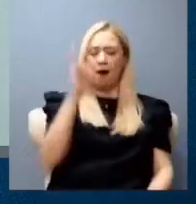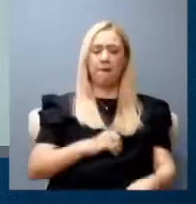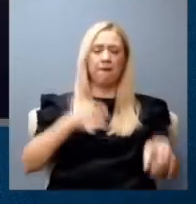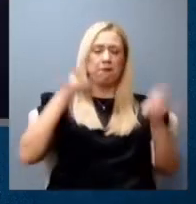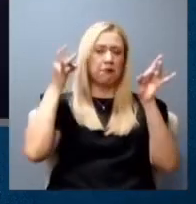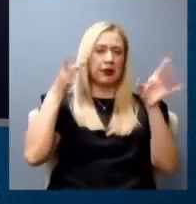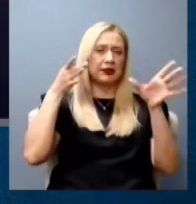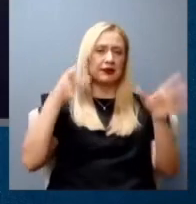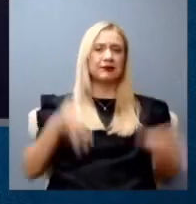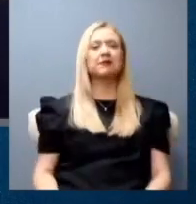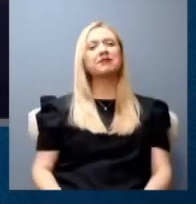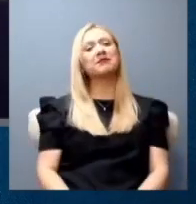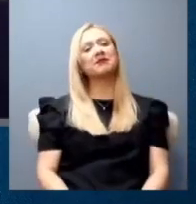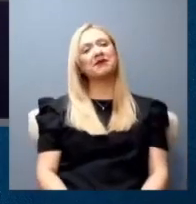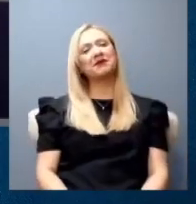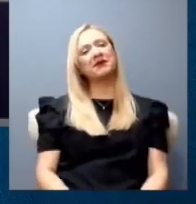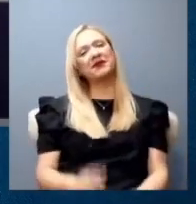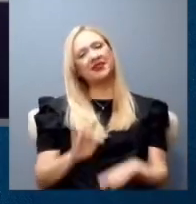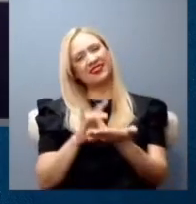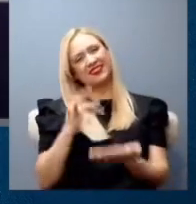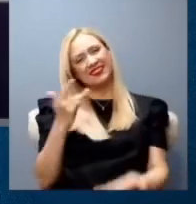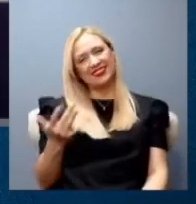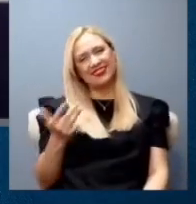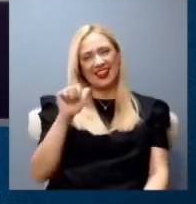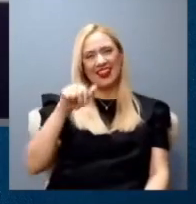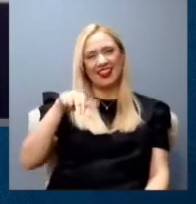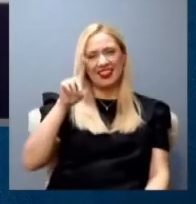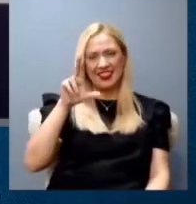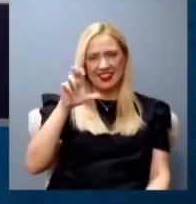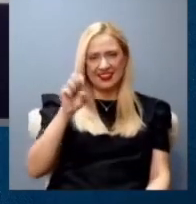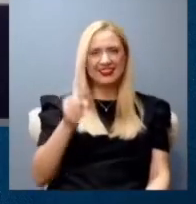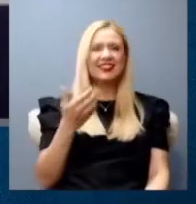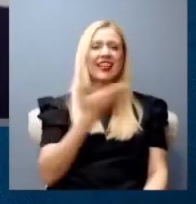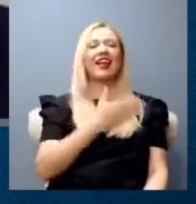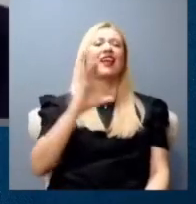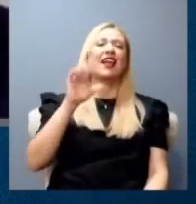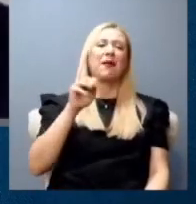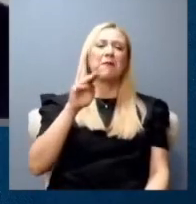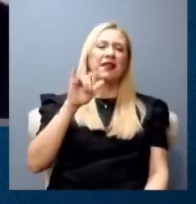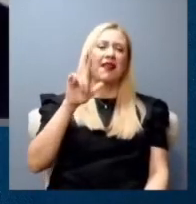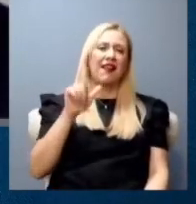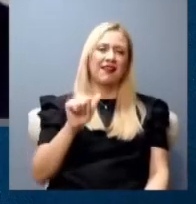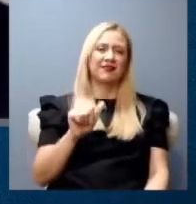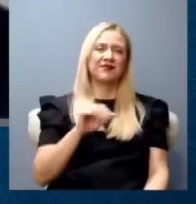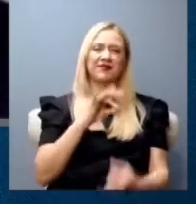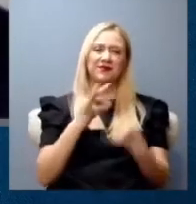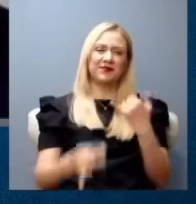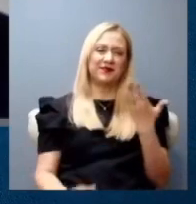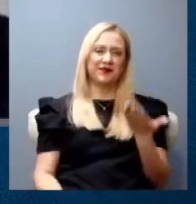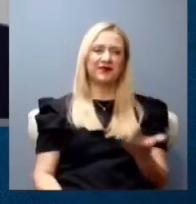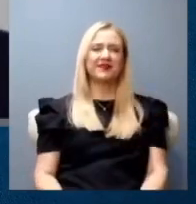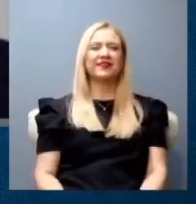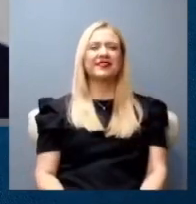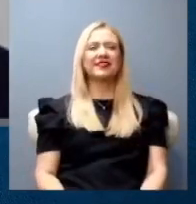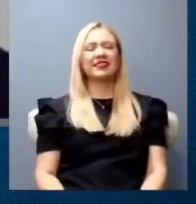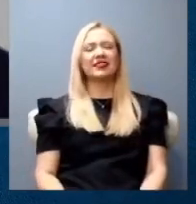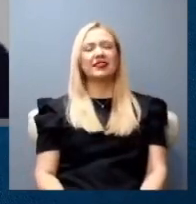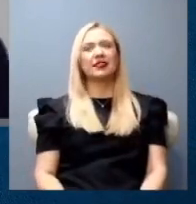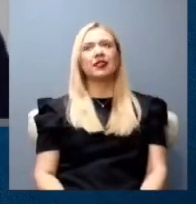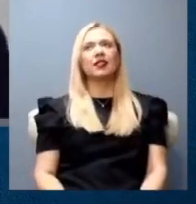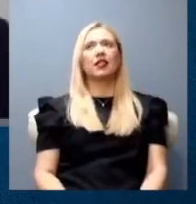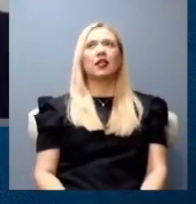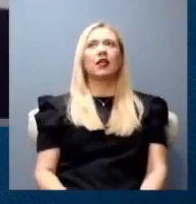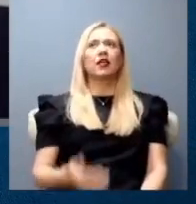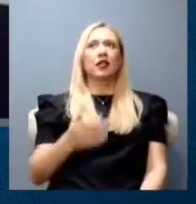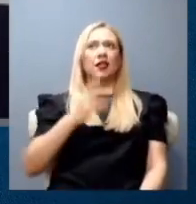suceder. Muchas gracias, Andrés. Camila, tu reflexión, conclusión final. Bueno, yo diría, para